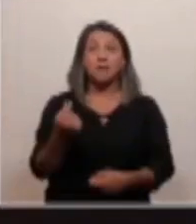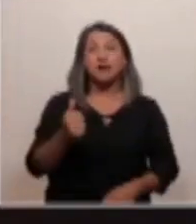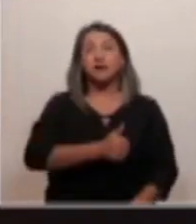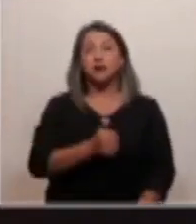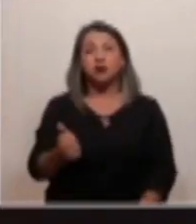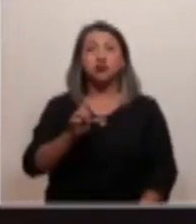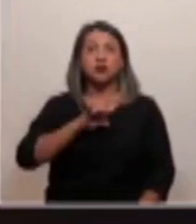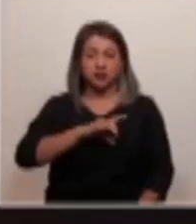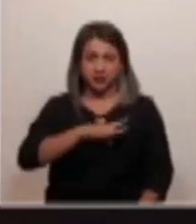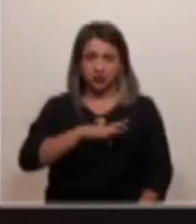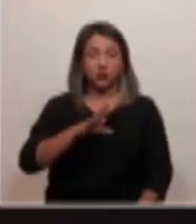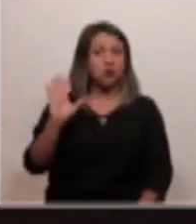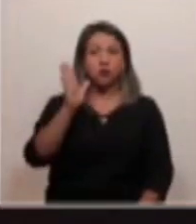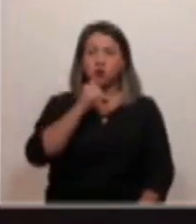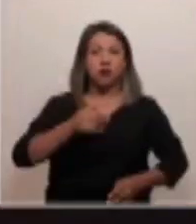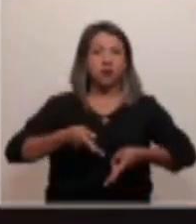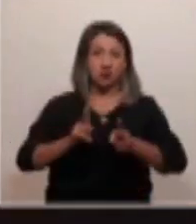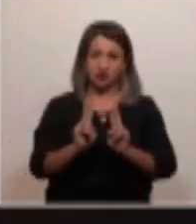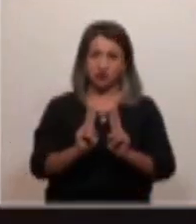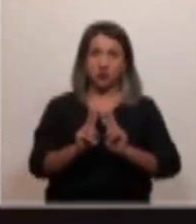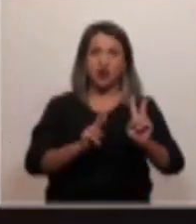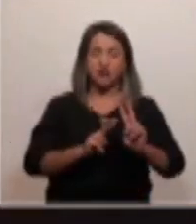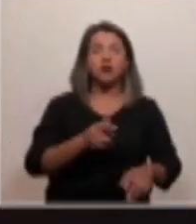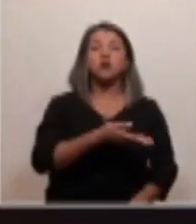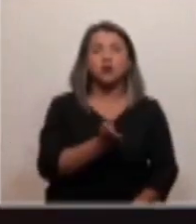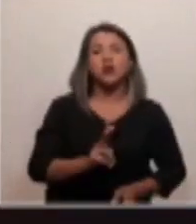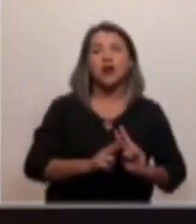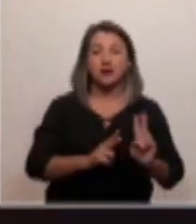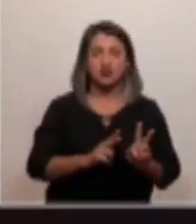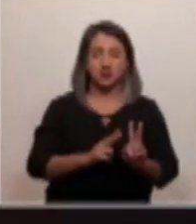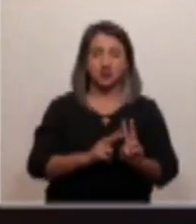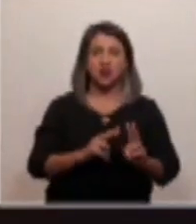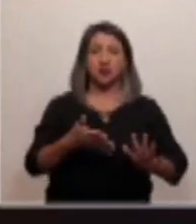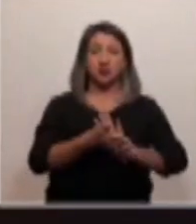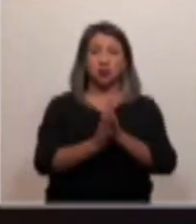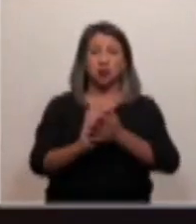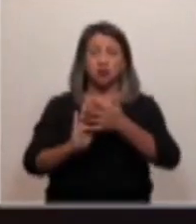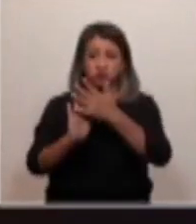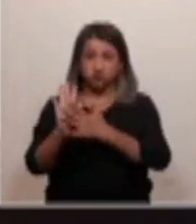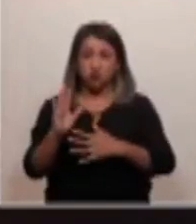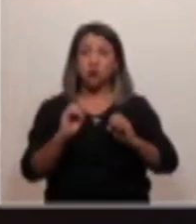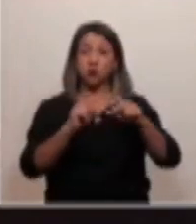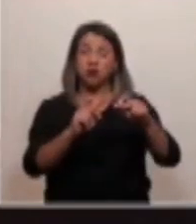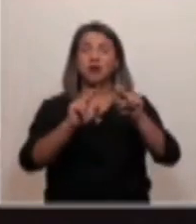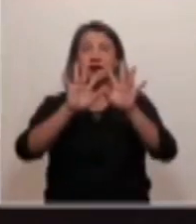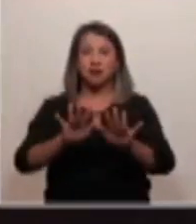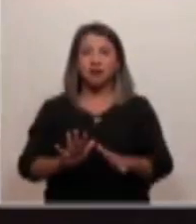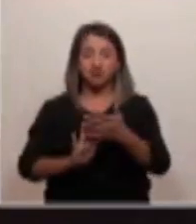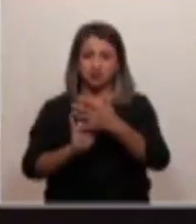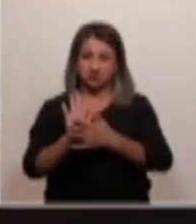chilenos y no hay derecho a hacer lo que han hecho ustedes, a echar en el tarro de la basura la oportunidad de haber escrito un